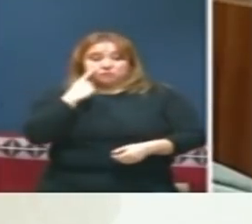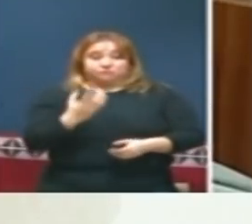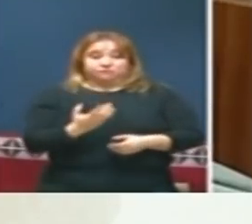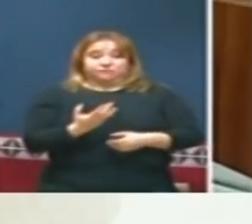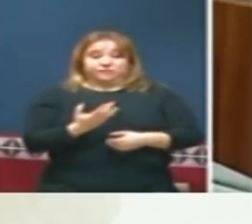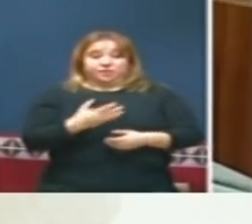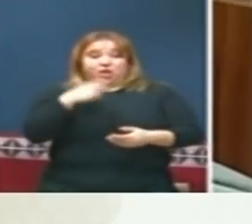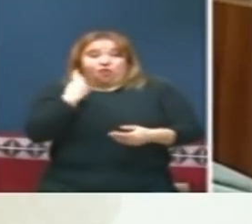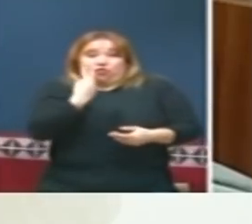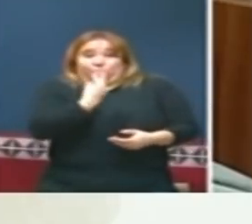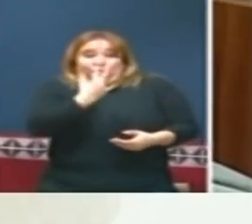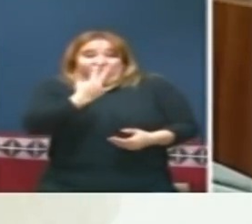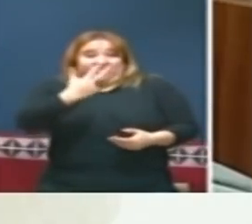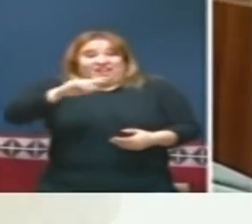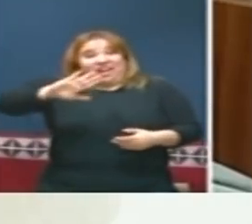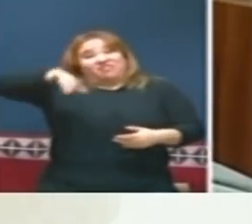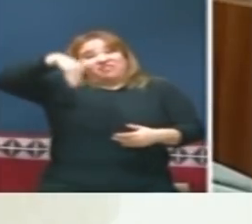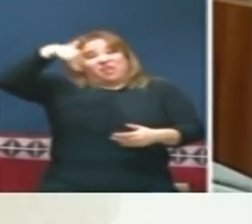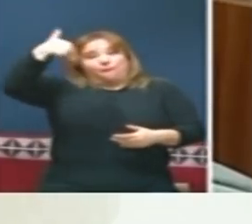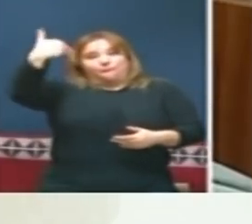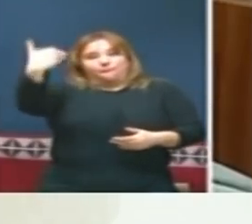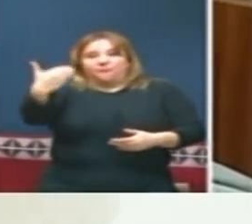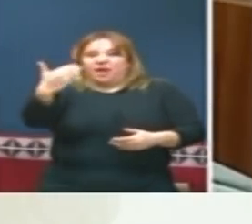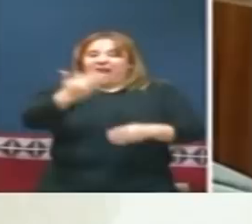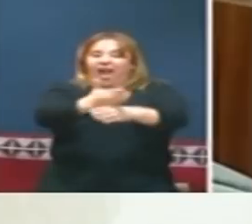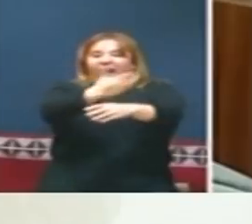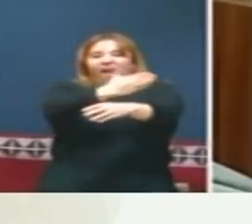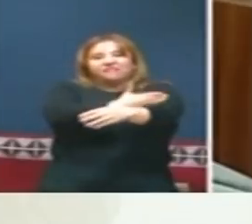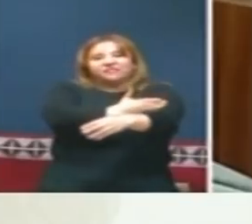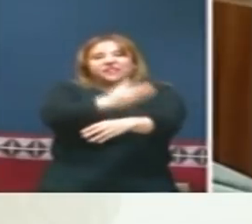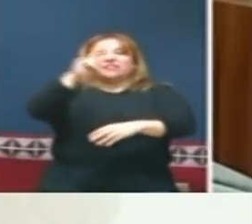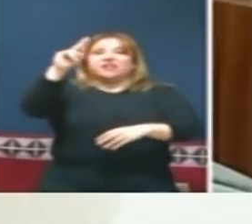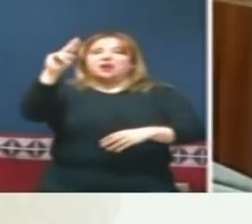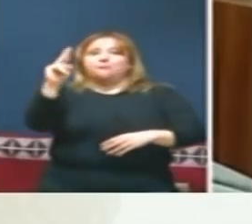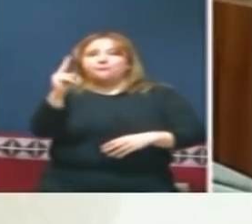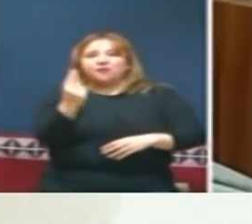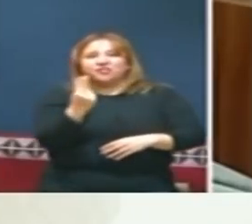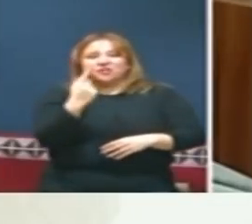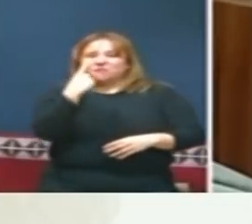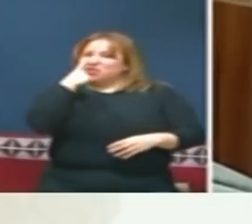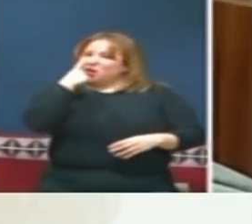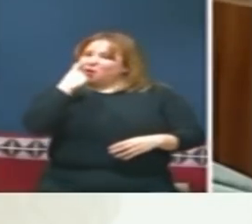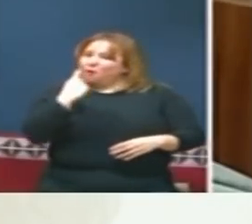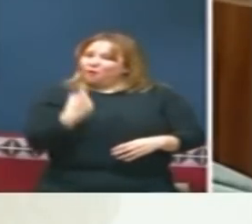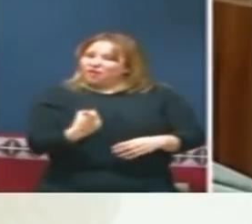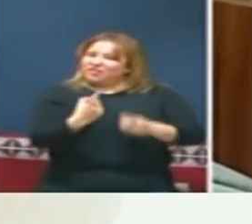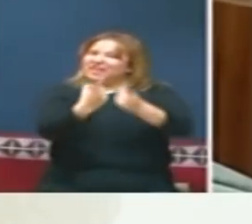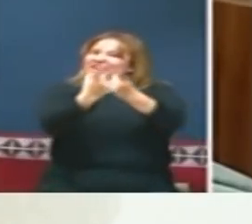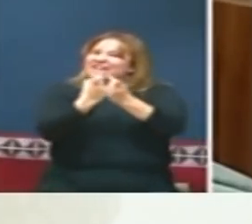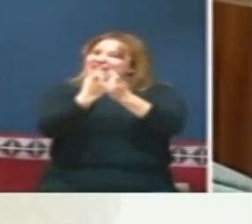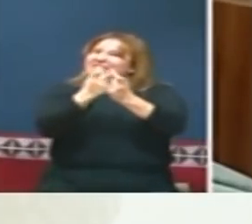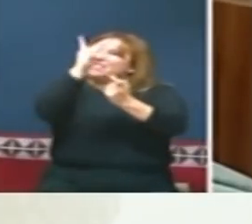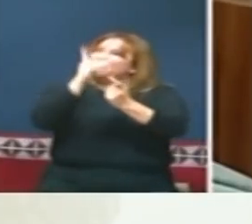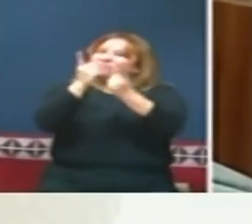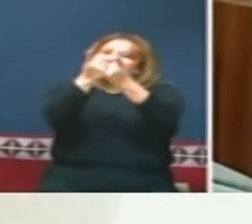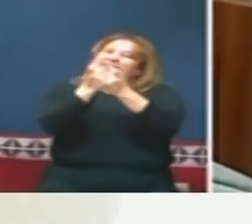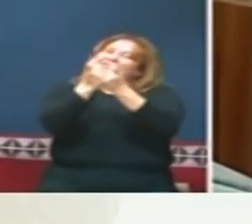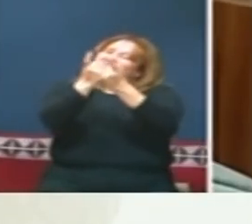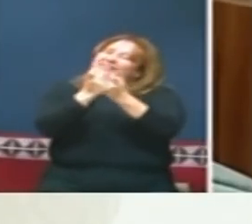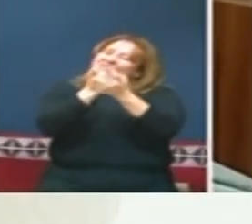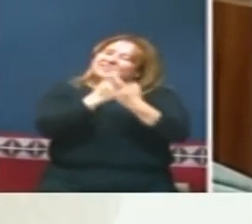prácticamente 2 o 3 días antes de la muerte, me di cuenta que Dios, cuando necesita gente allá